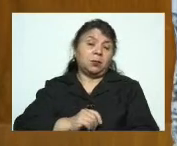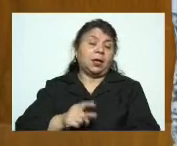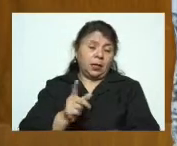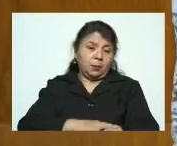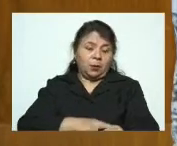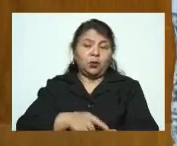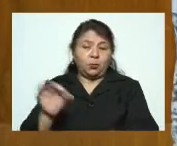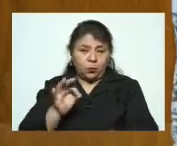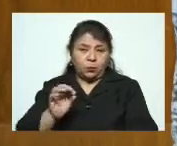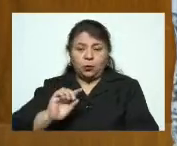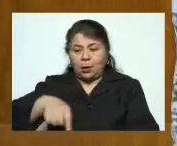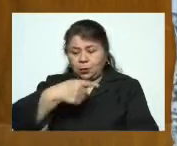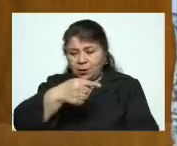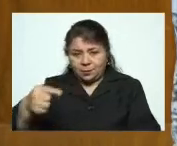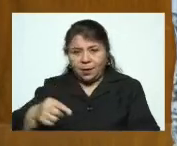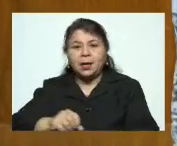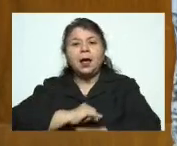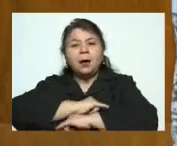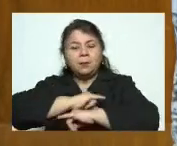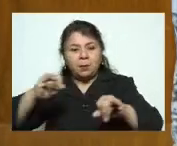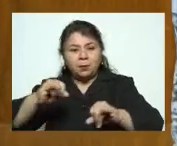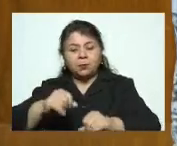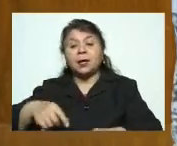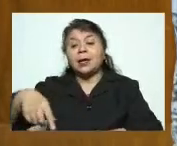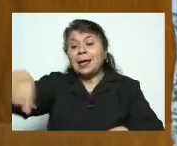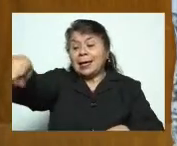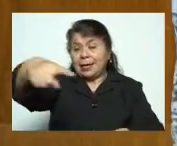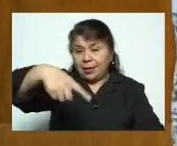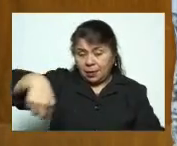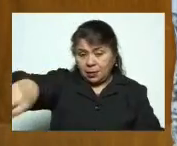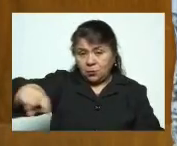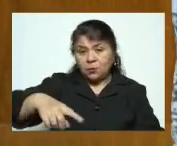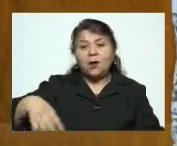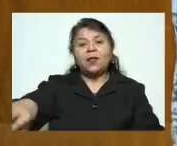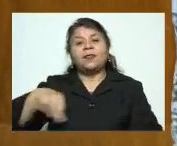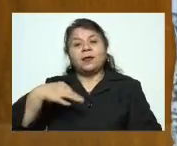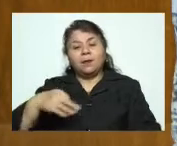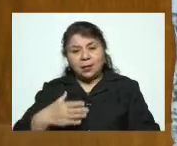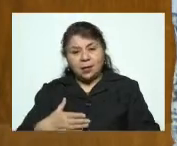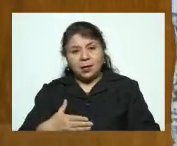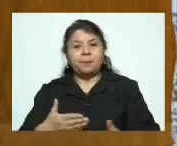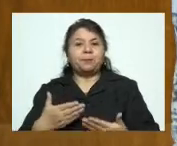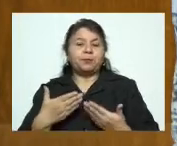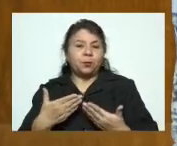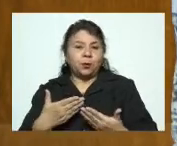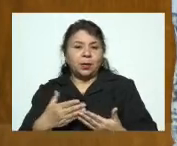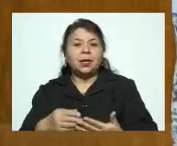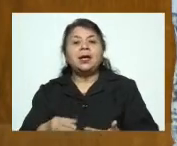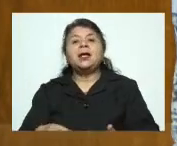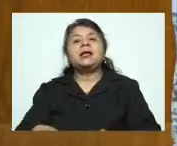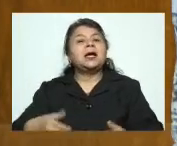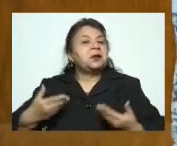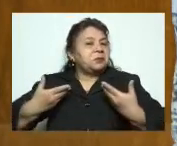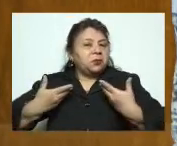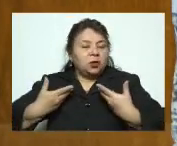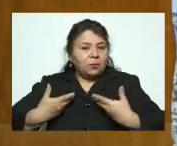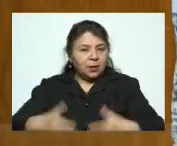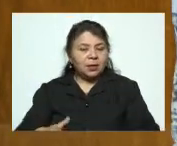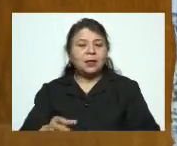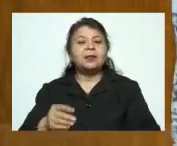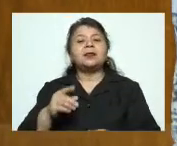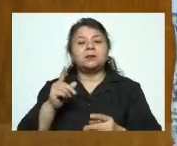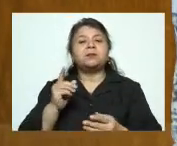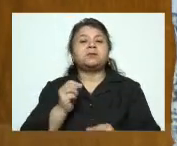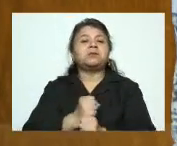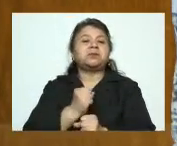será durante la semana que viene, pero deberían volver a tener la normal actividad que teníamos antes del ingreso a la fase